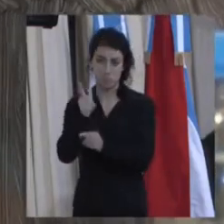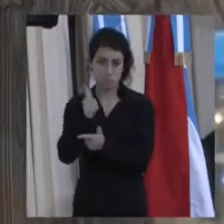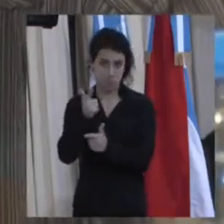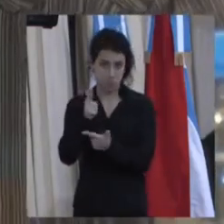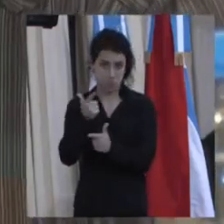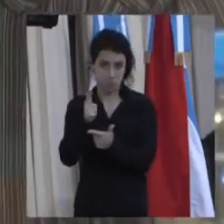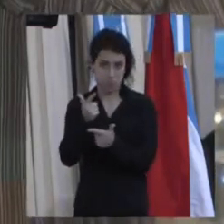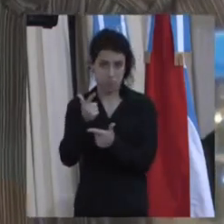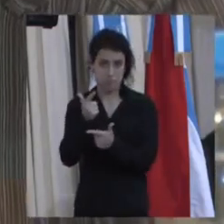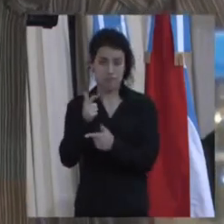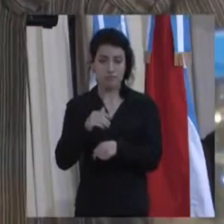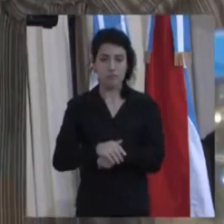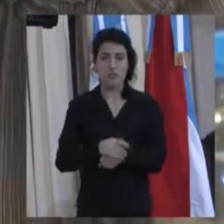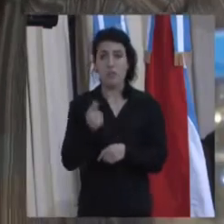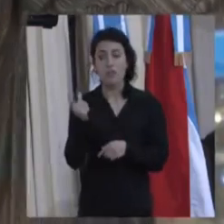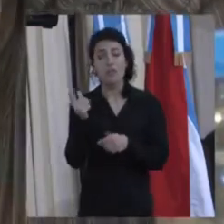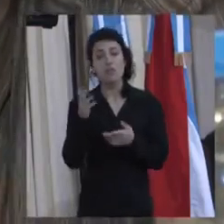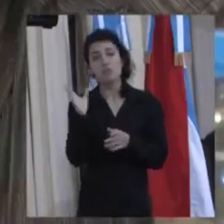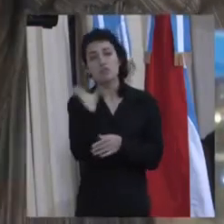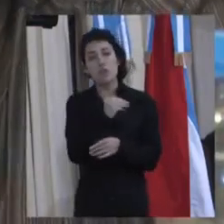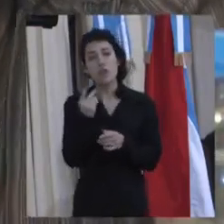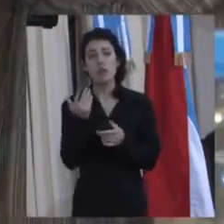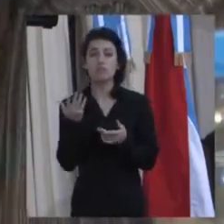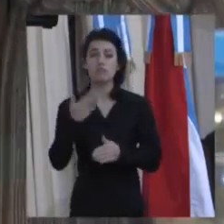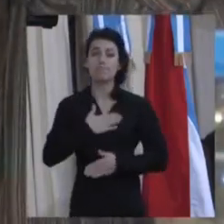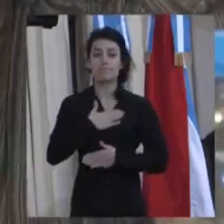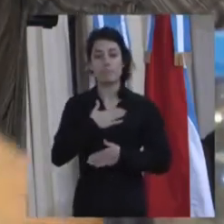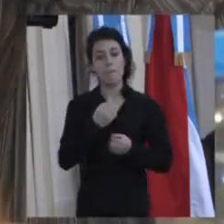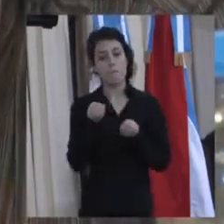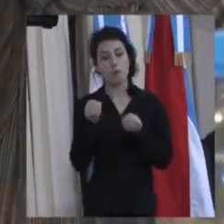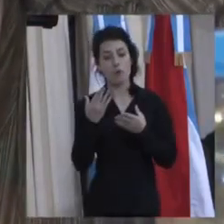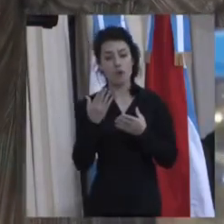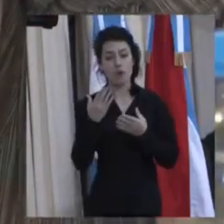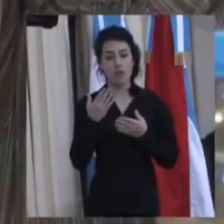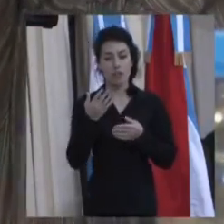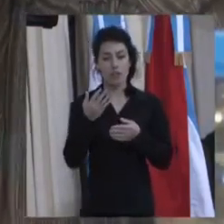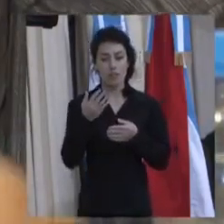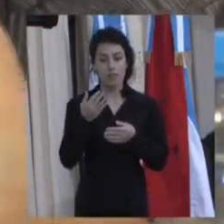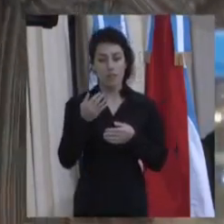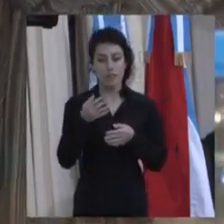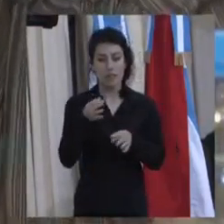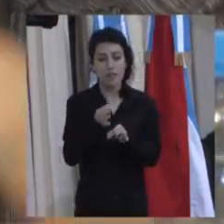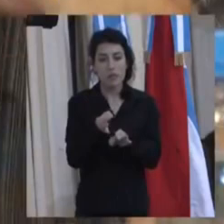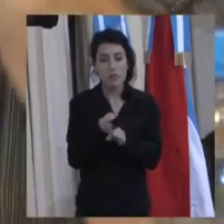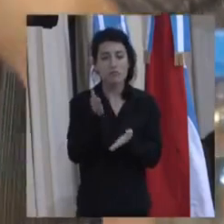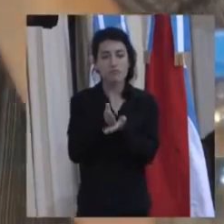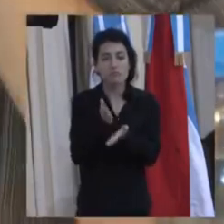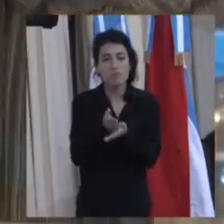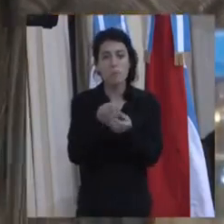Digamos, en Cartagena todos fuimos contentos porque, bueno, la educación como un derecho, un bien social, que qué sé yo,